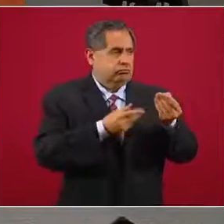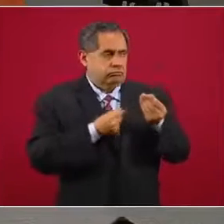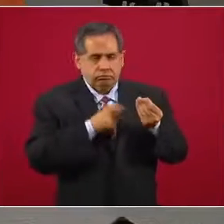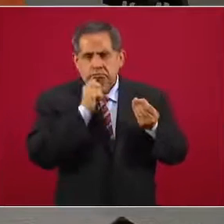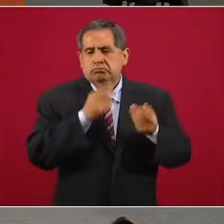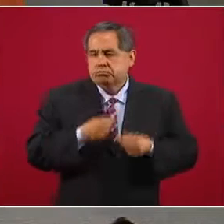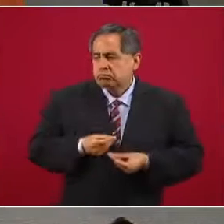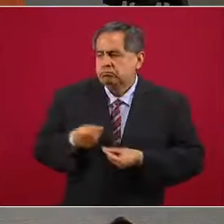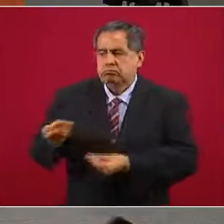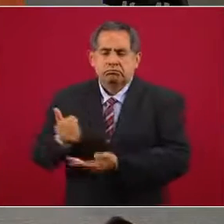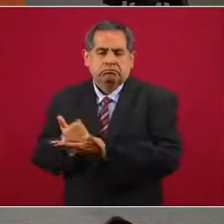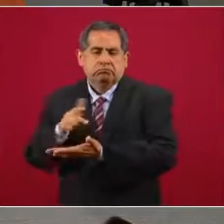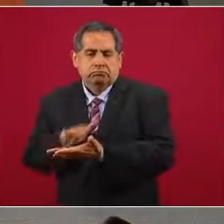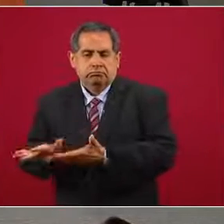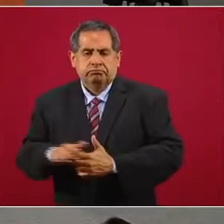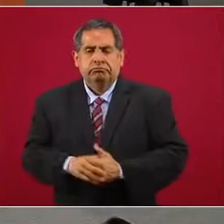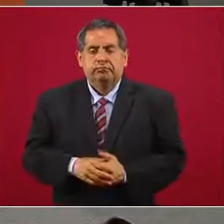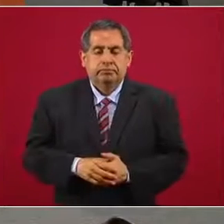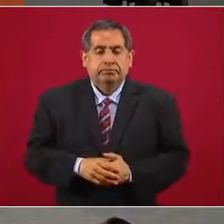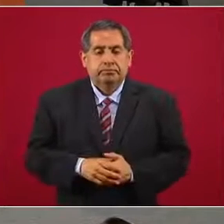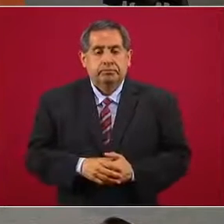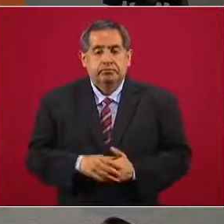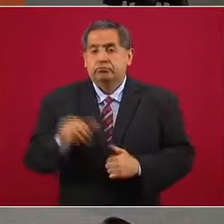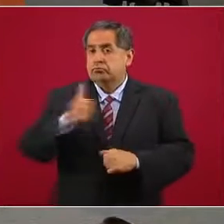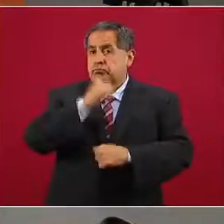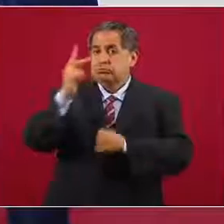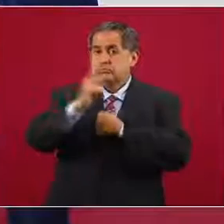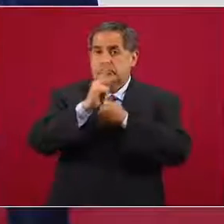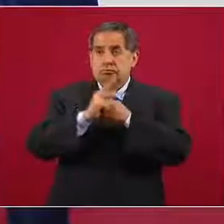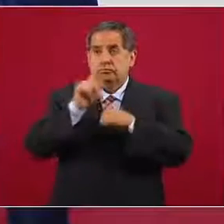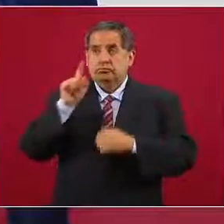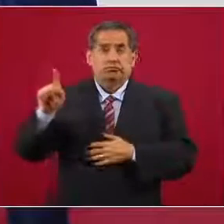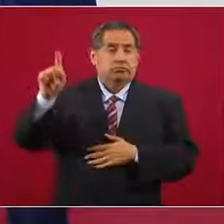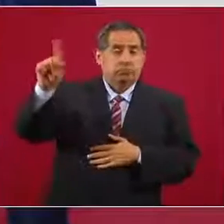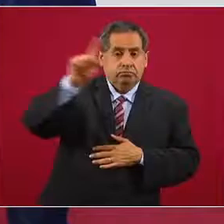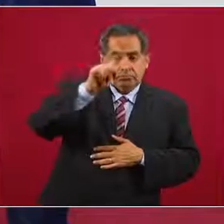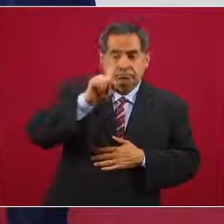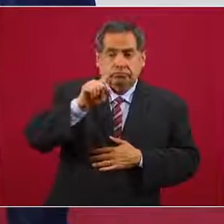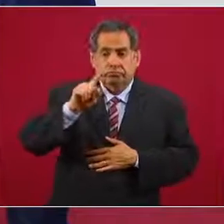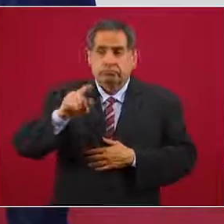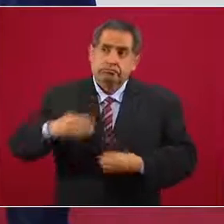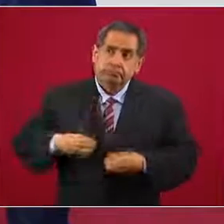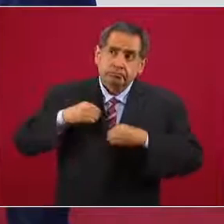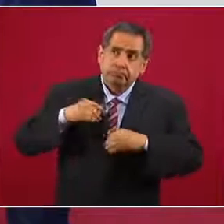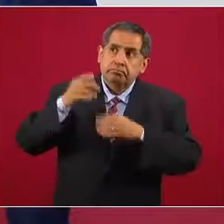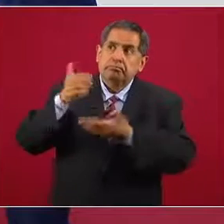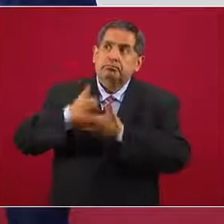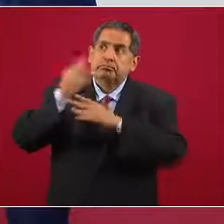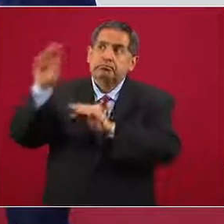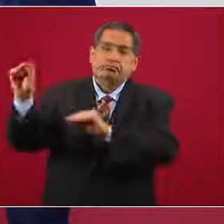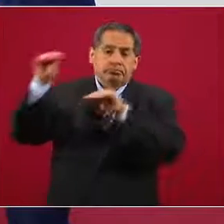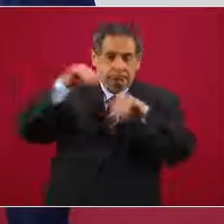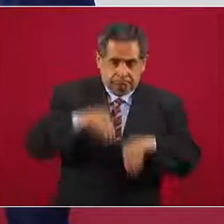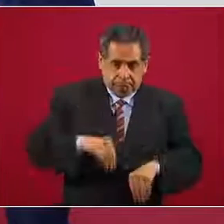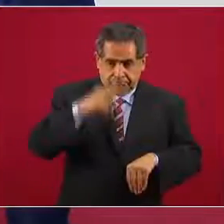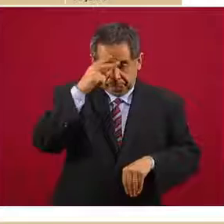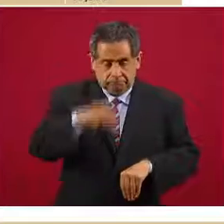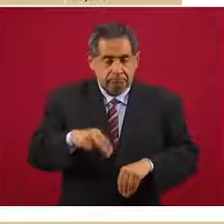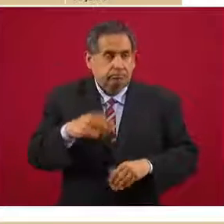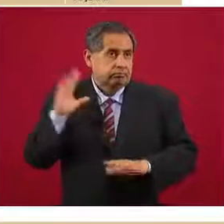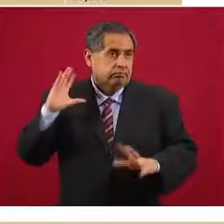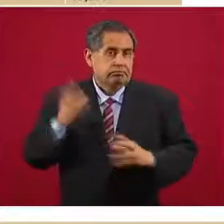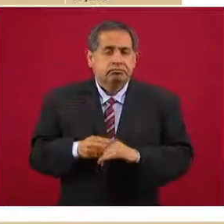Respecto a la repatriación de mexicanas y mexicanos en el exterior que nos ha encomendado el presidente de la República, a esta fecha